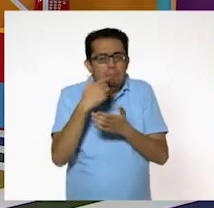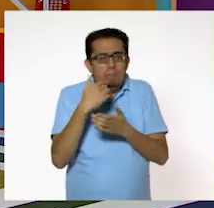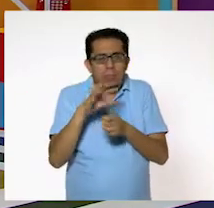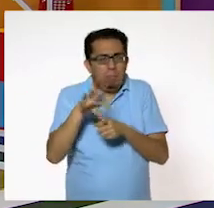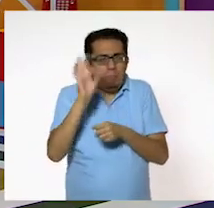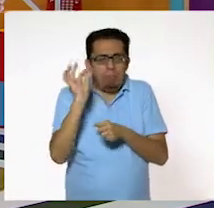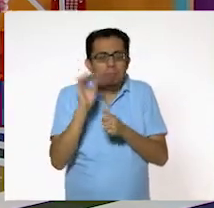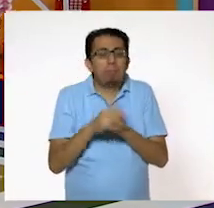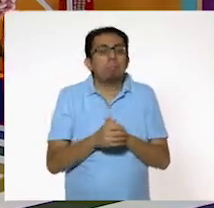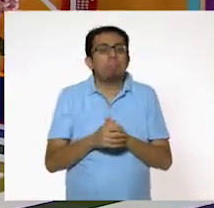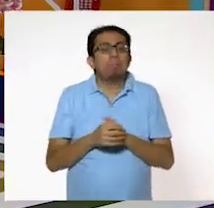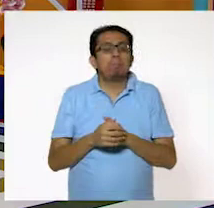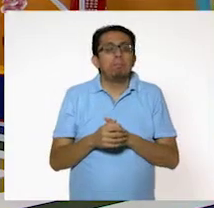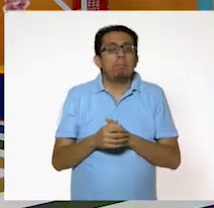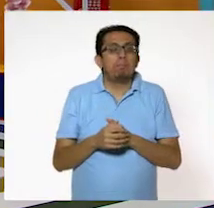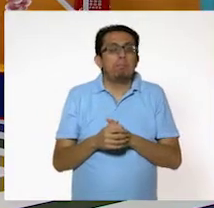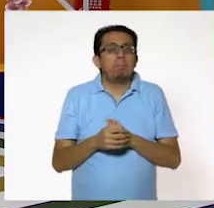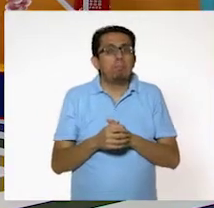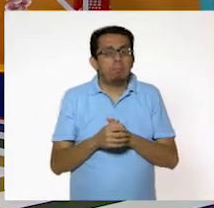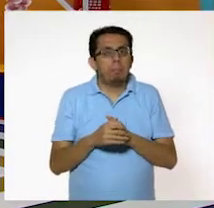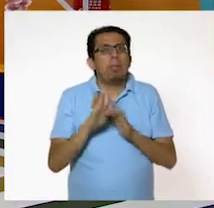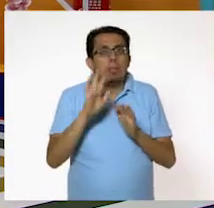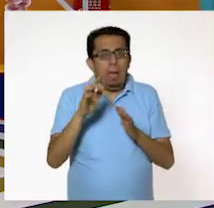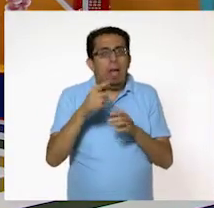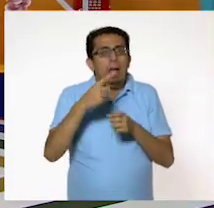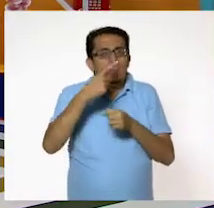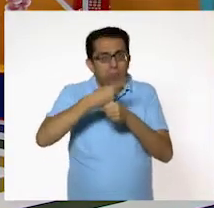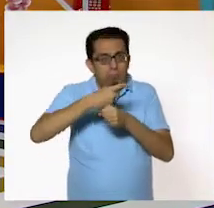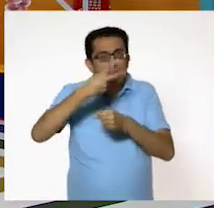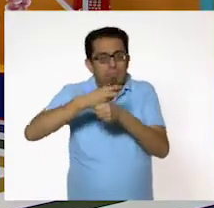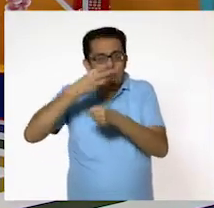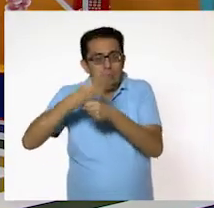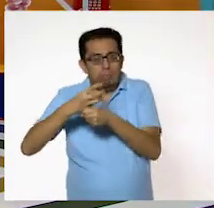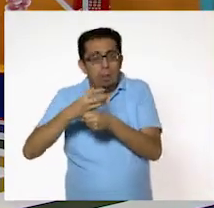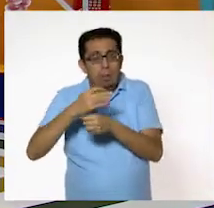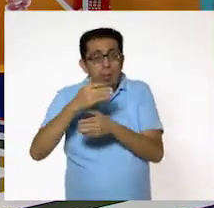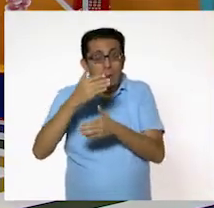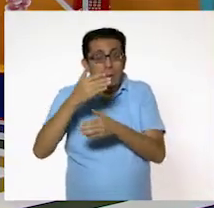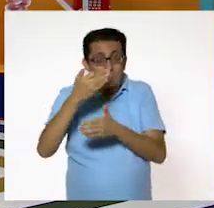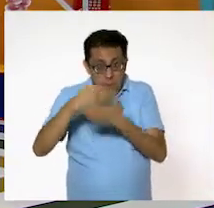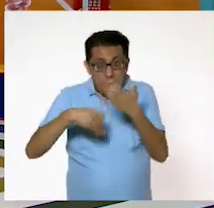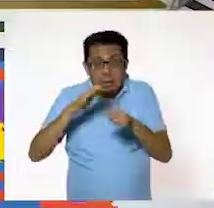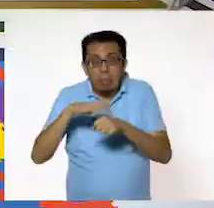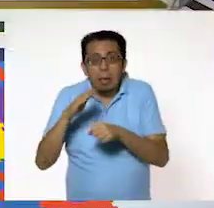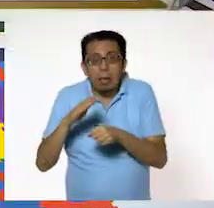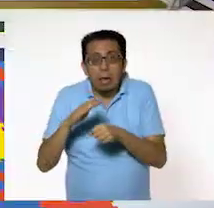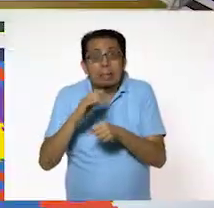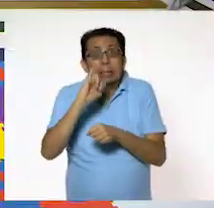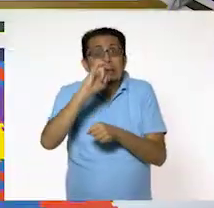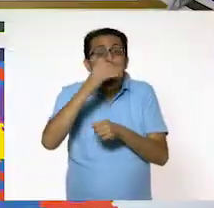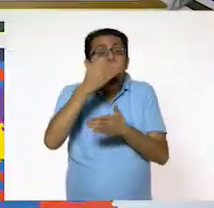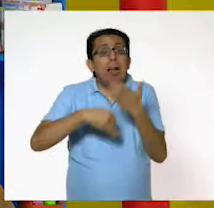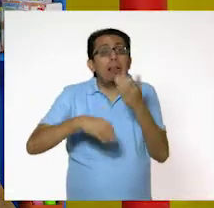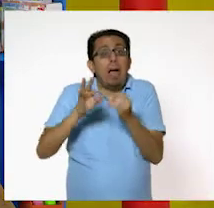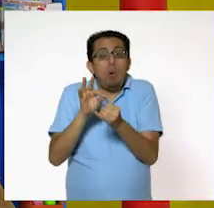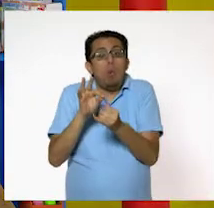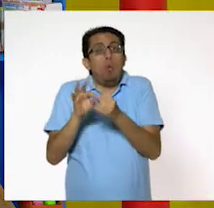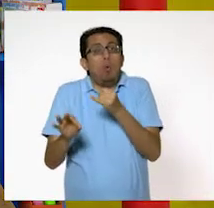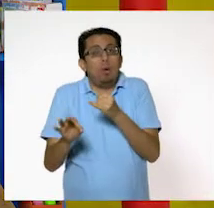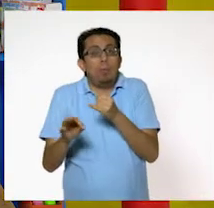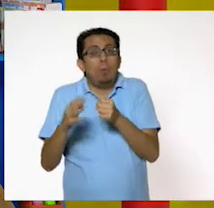hayan encontrado, ¿de acuerdo? Ya llevamos 3. 3. ¿Nos falta todavía alguno? Sí, ya había un último paso. Ok.